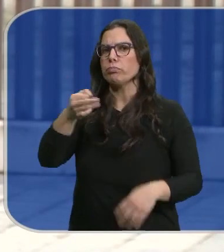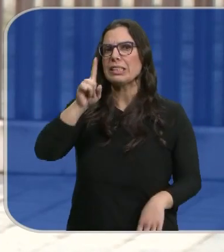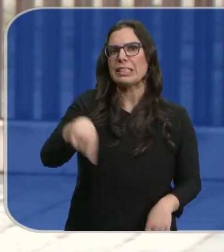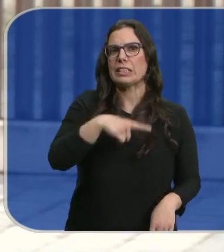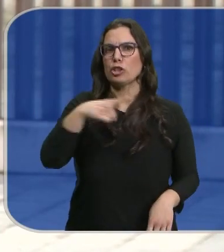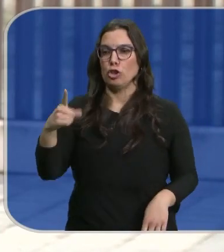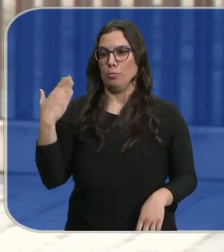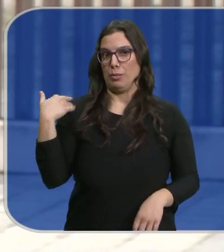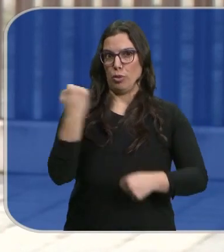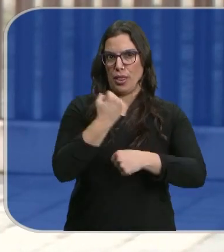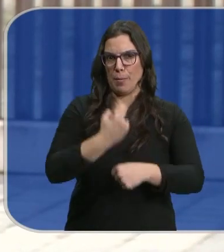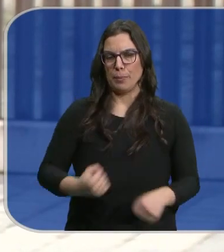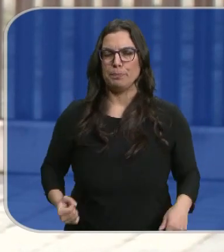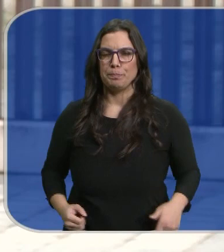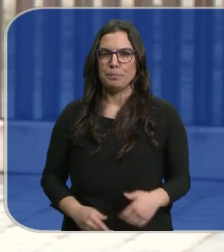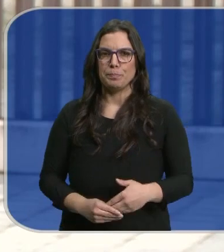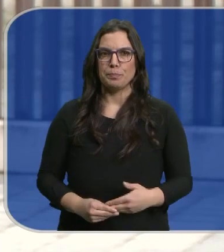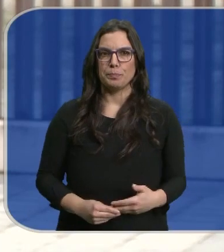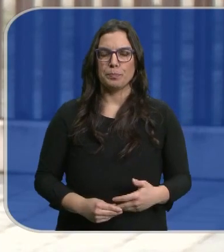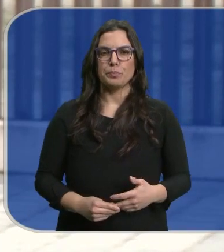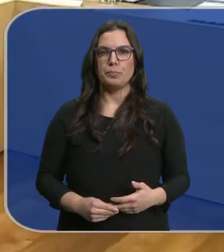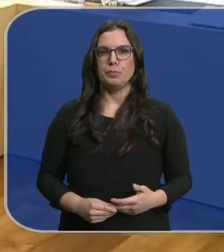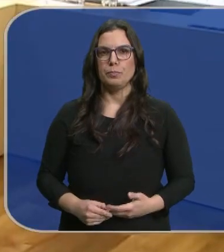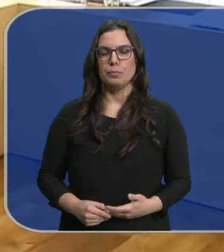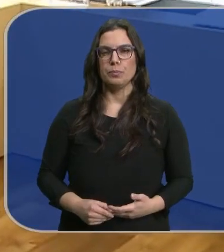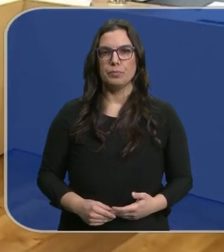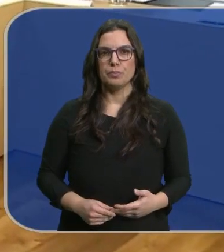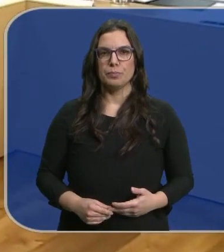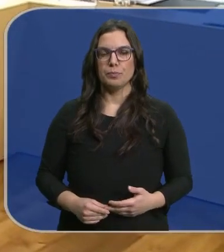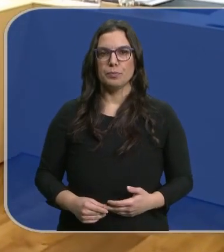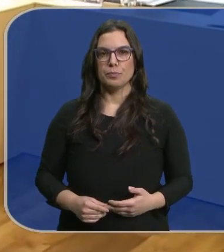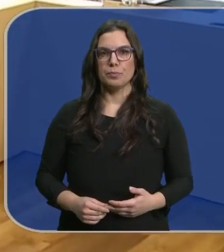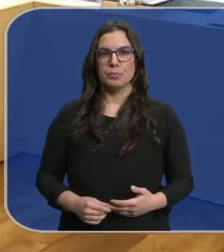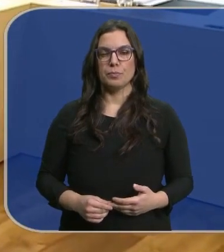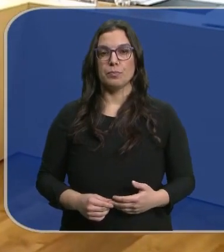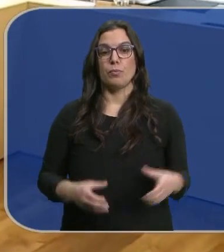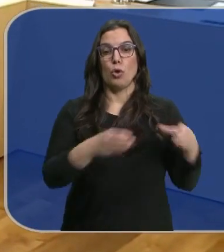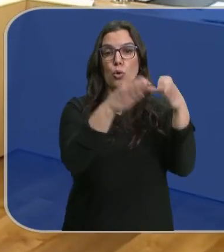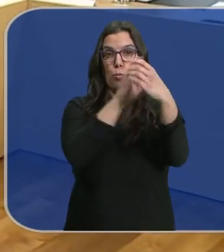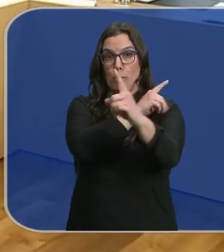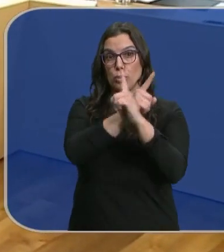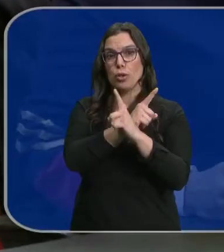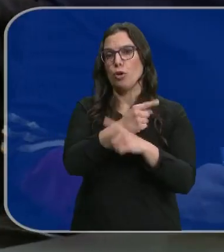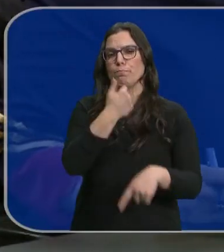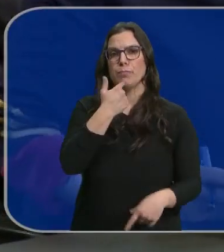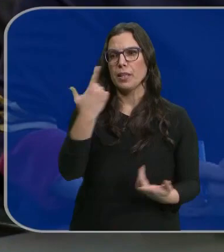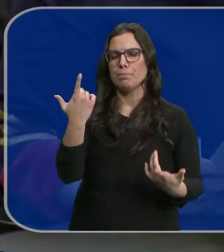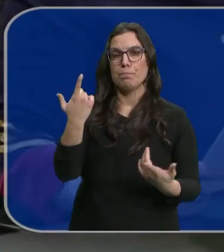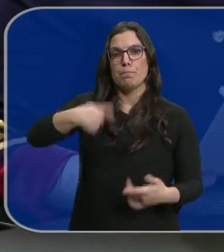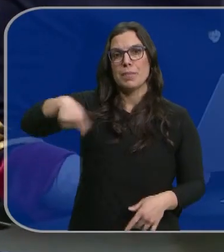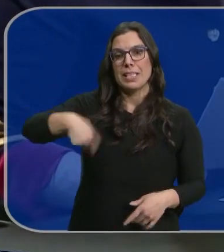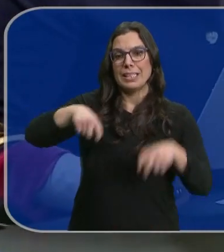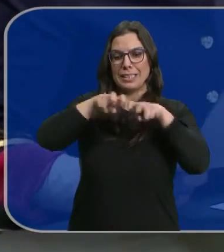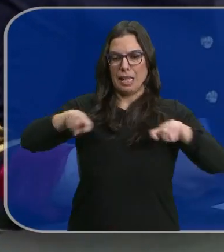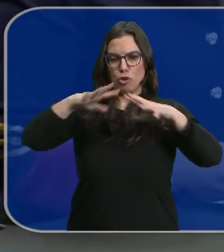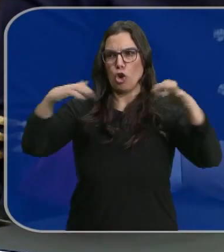pleno del mes de diciembre. La oposición lamenta la falta de explicaciones del presidente